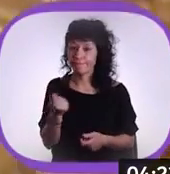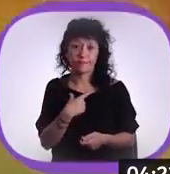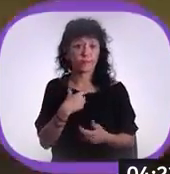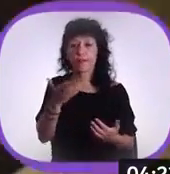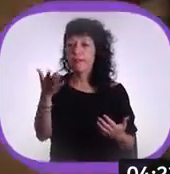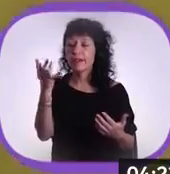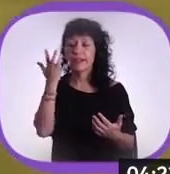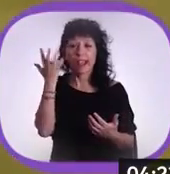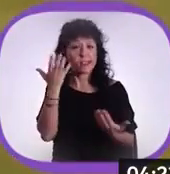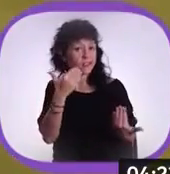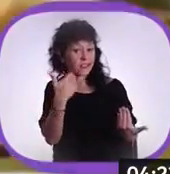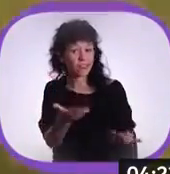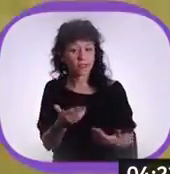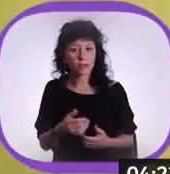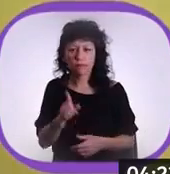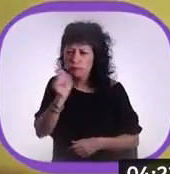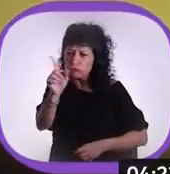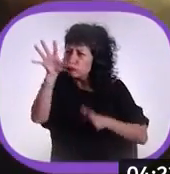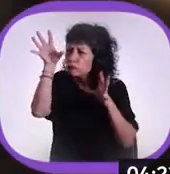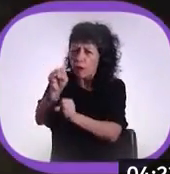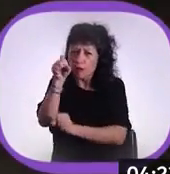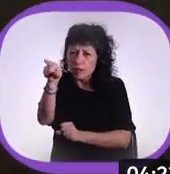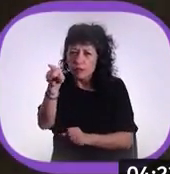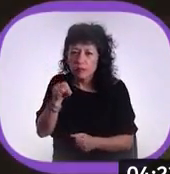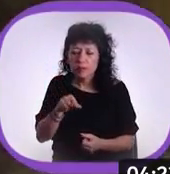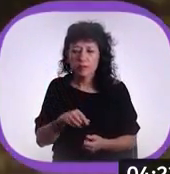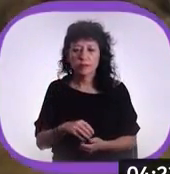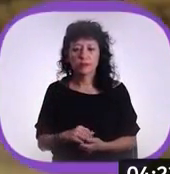¡Gracias, capitán! ¡Atrápelo!